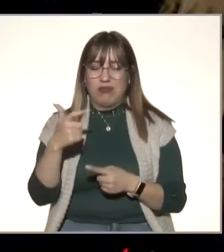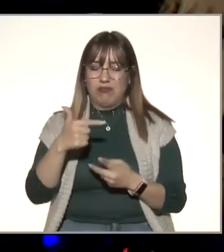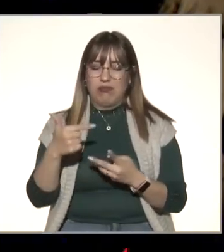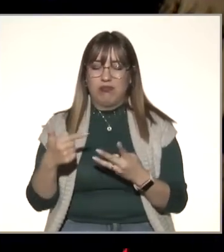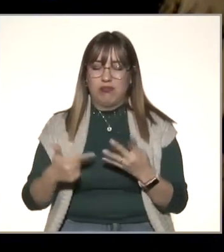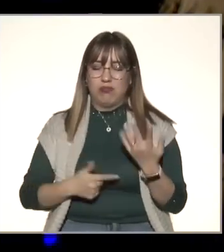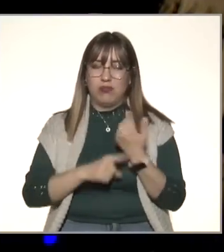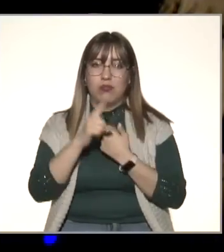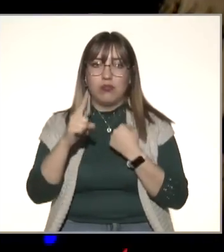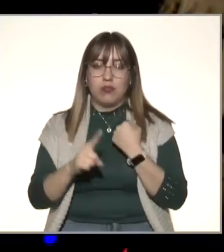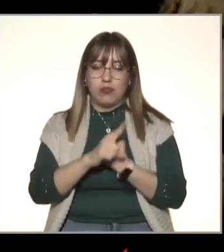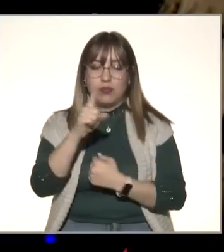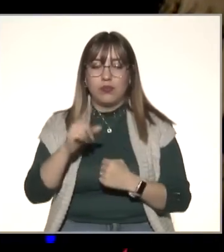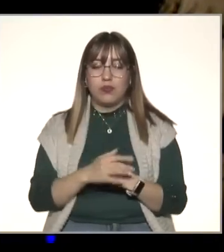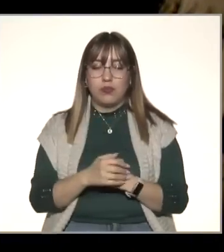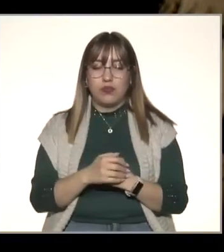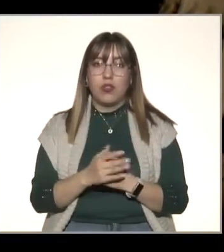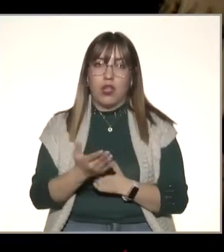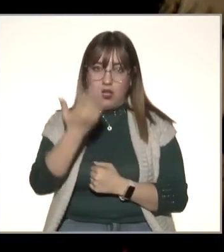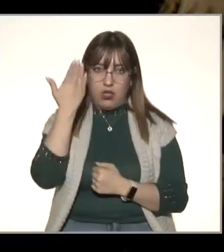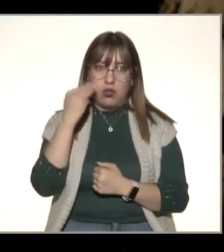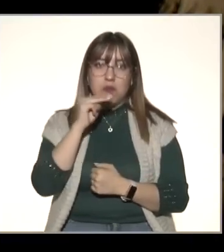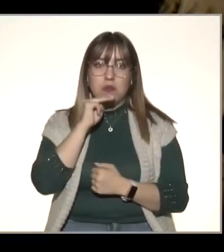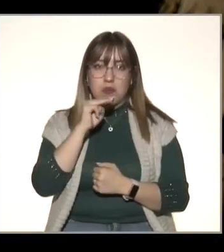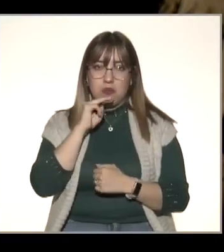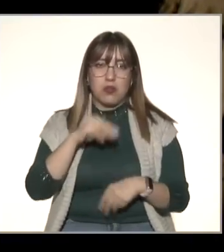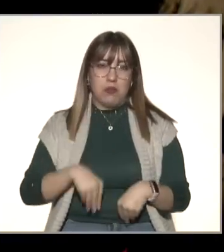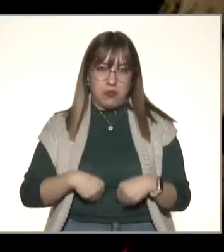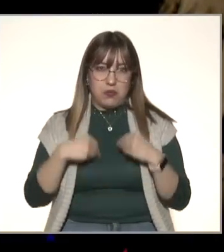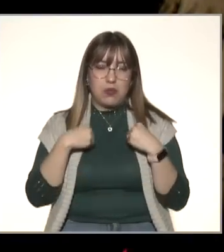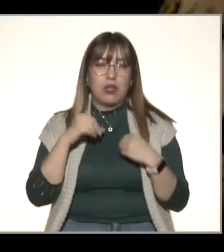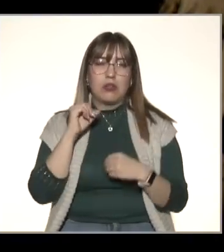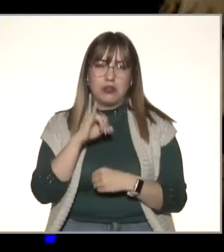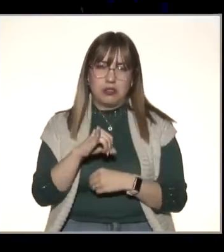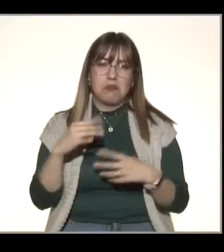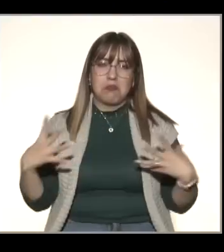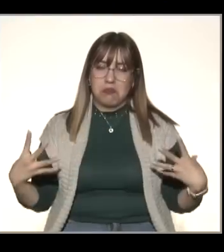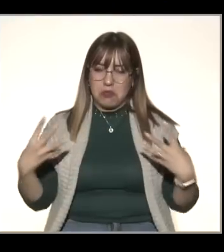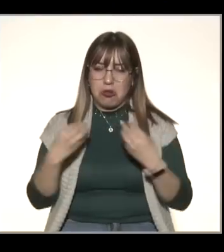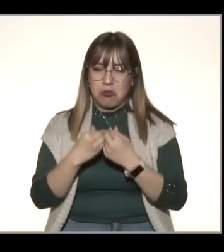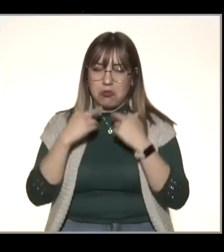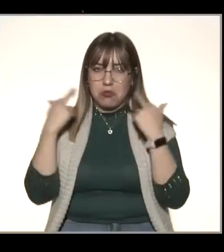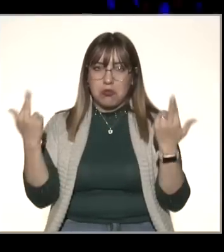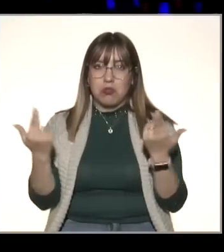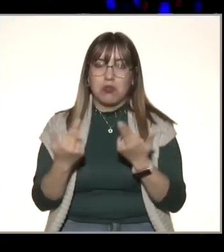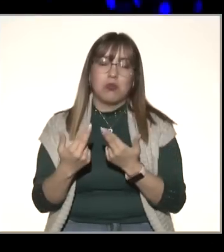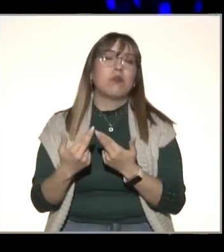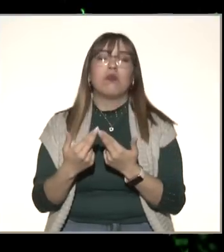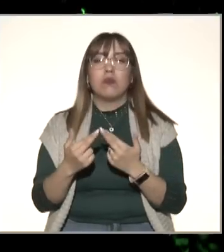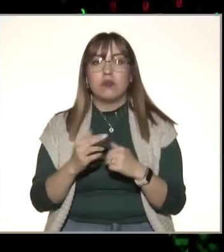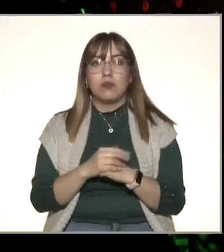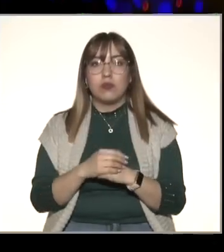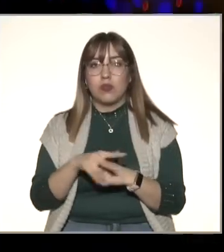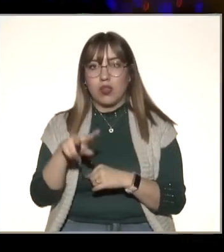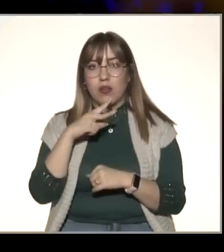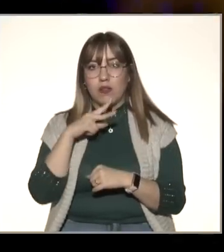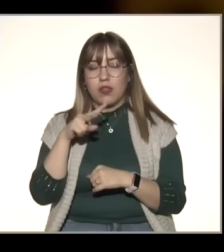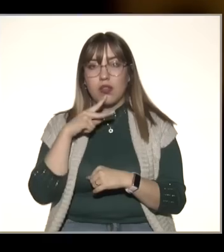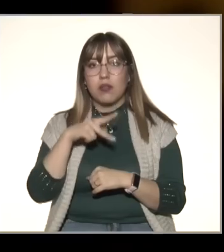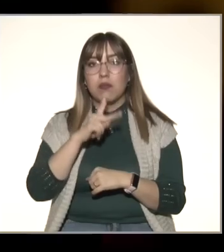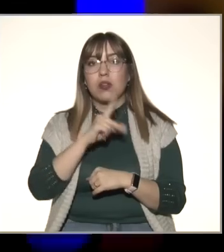mamá vivía, sí nos reuníamos con mis hermanos en fiestas navideñas. A partir de que mi mamá